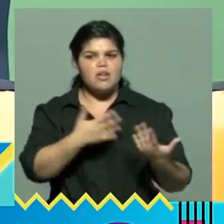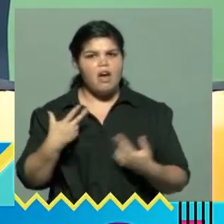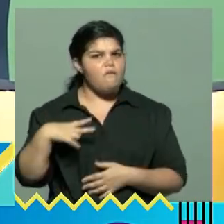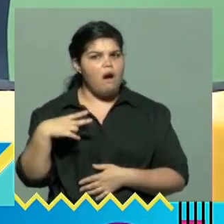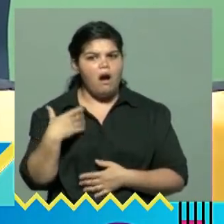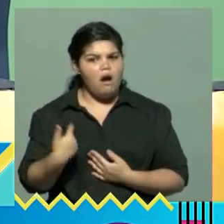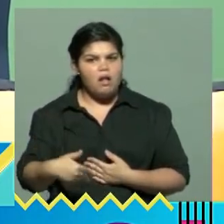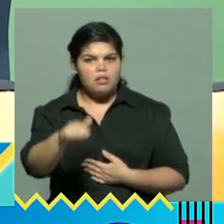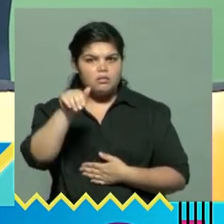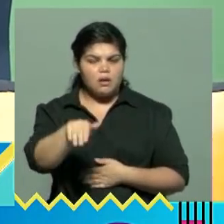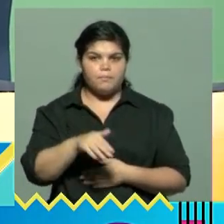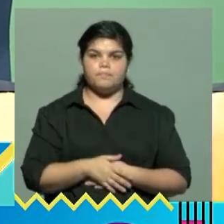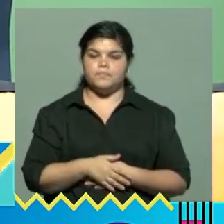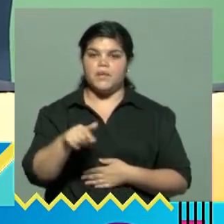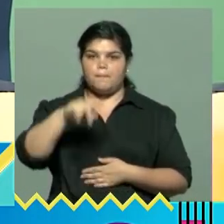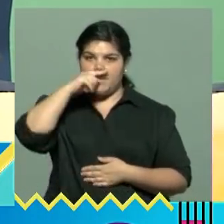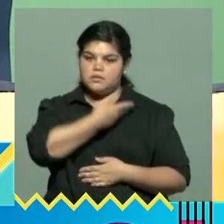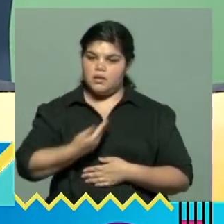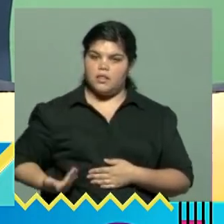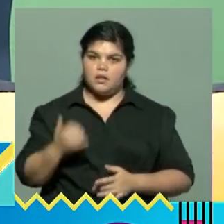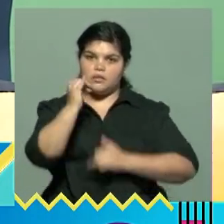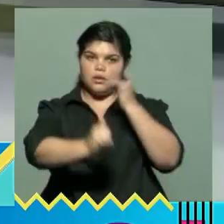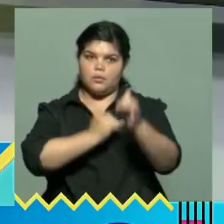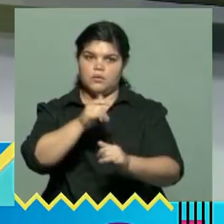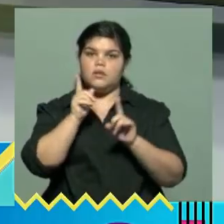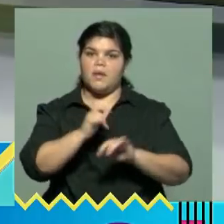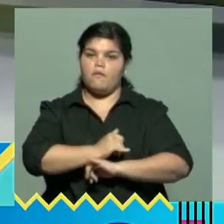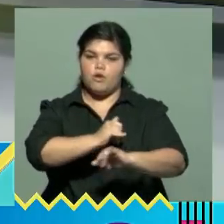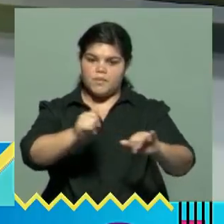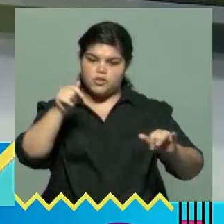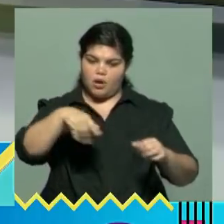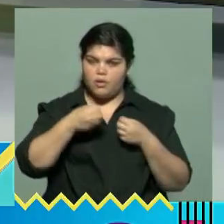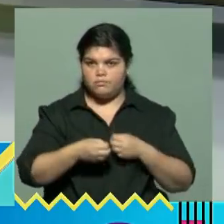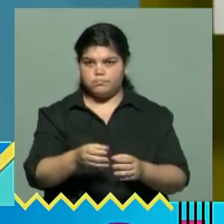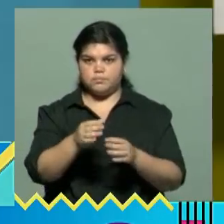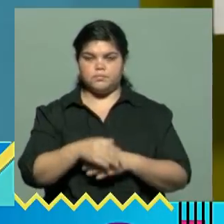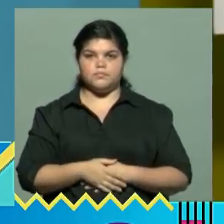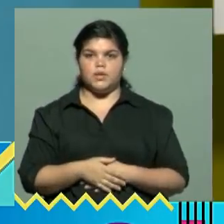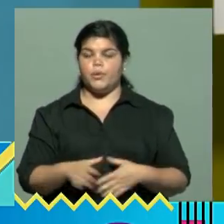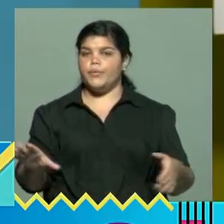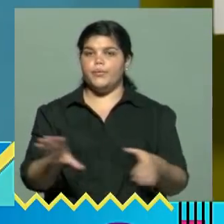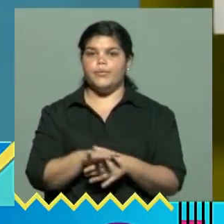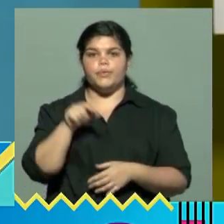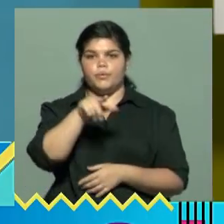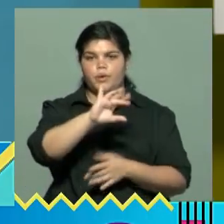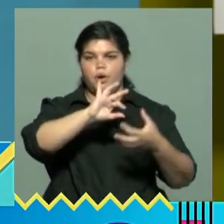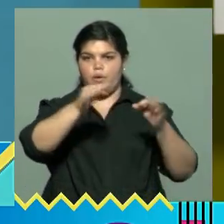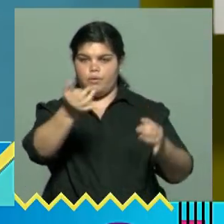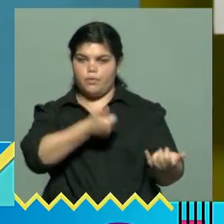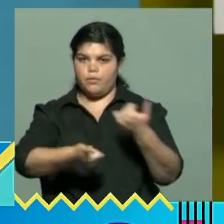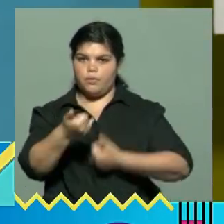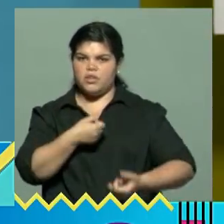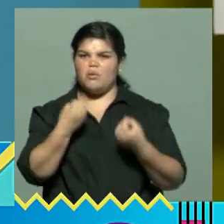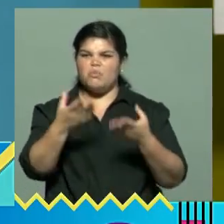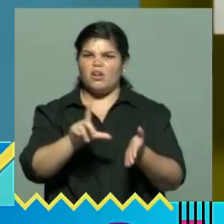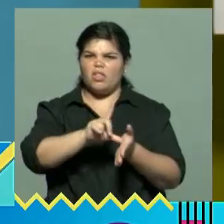eso decía el presidente Mauricio Macri, y es la información que tenemos para el día de hoy. Bien, y con eso me quiero quedar. ¿Por qué se ha postergado